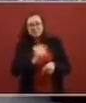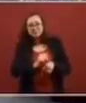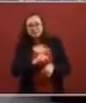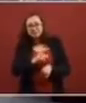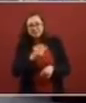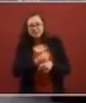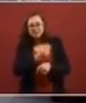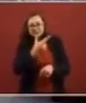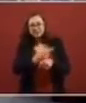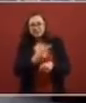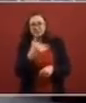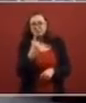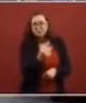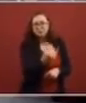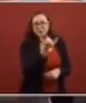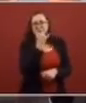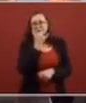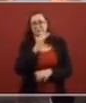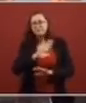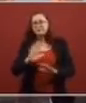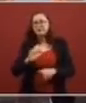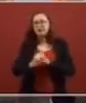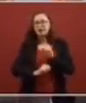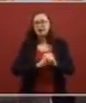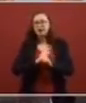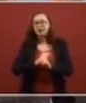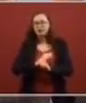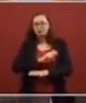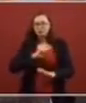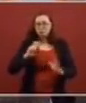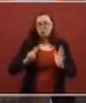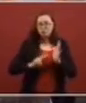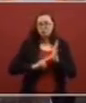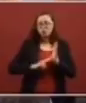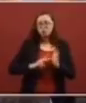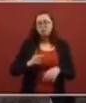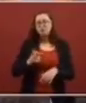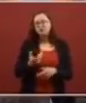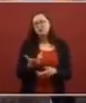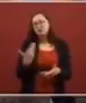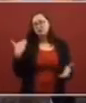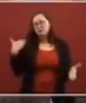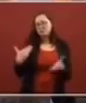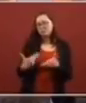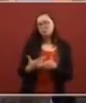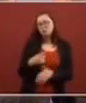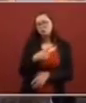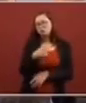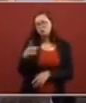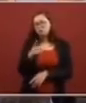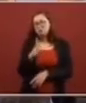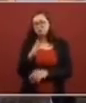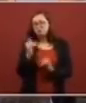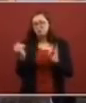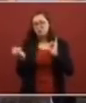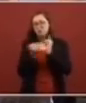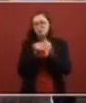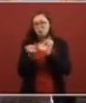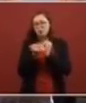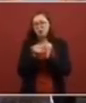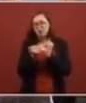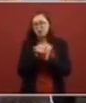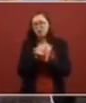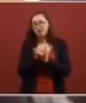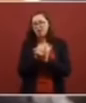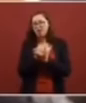hace algunos años, a principios del 2000, ustedes enfrentaron una situación muy parecida y